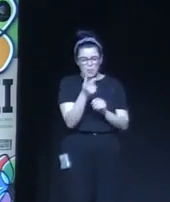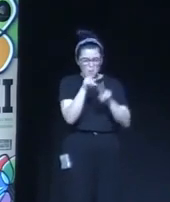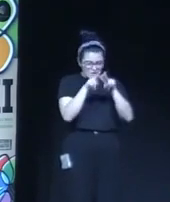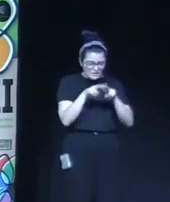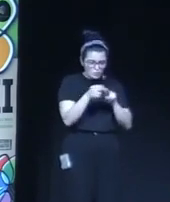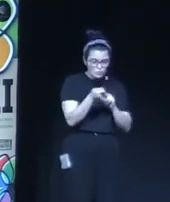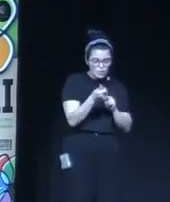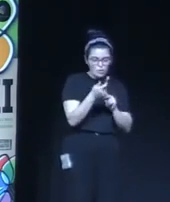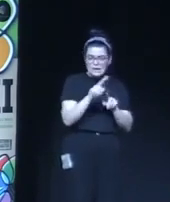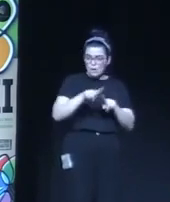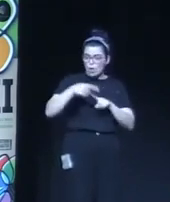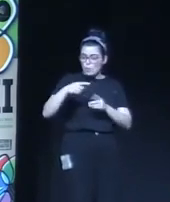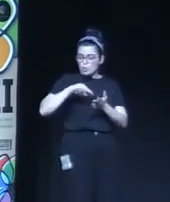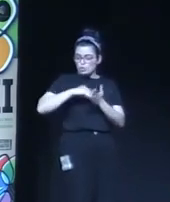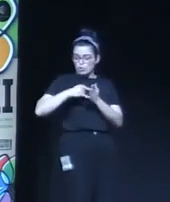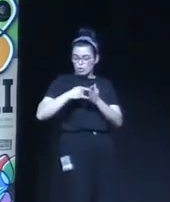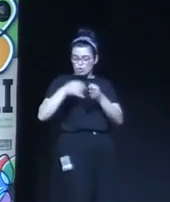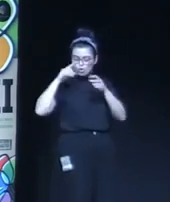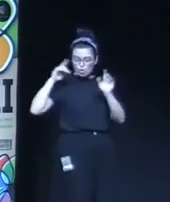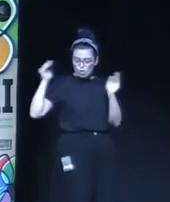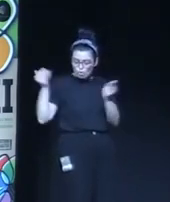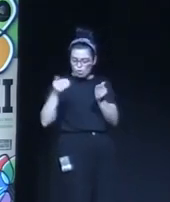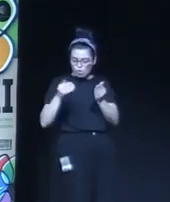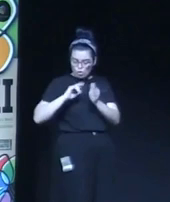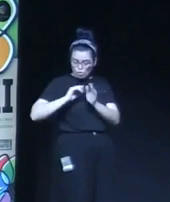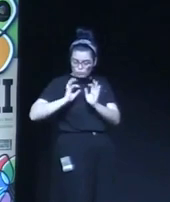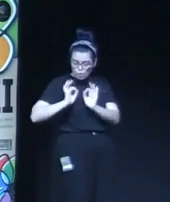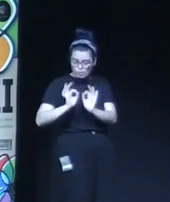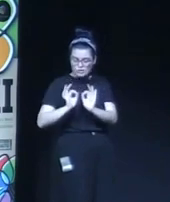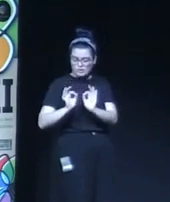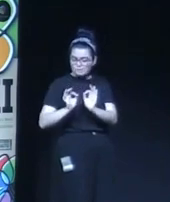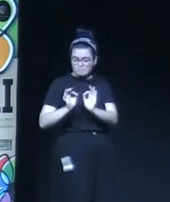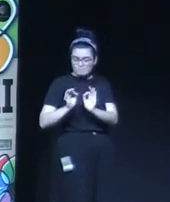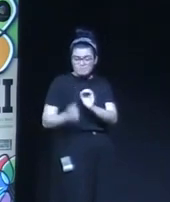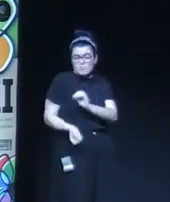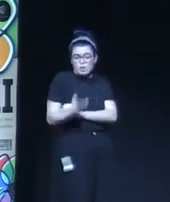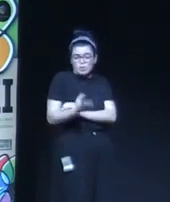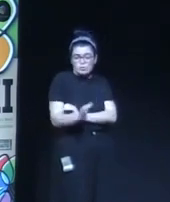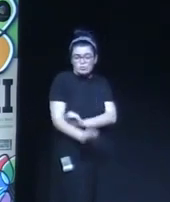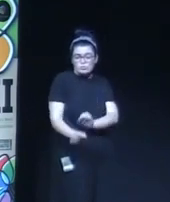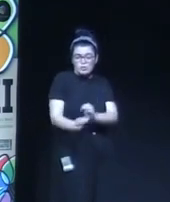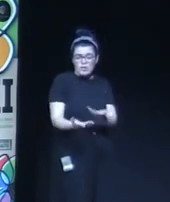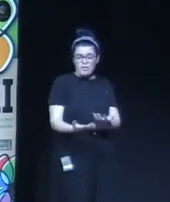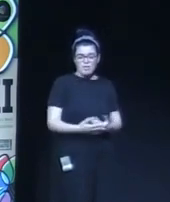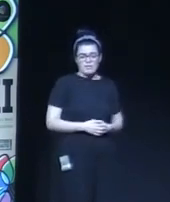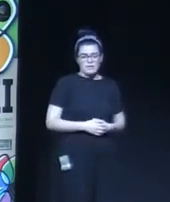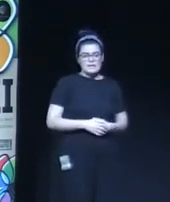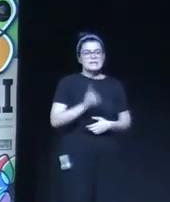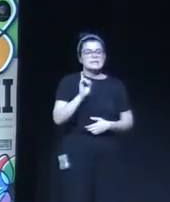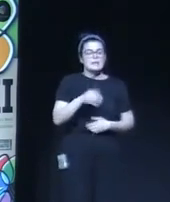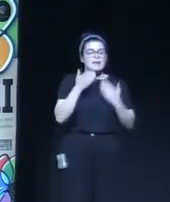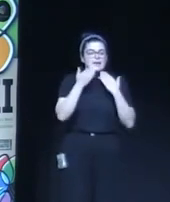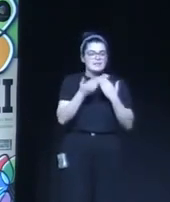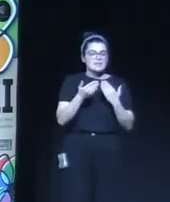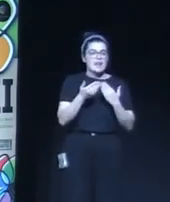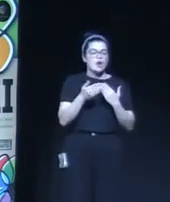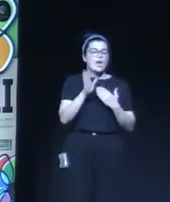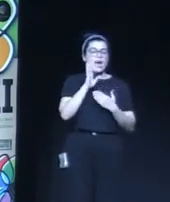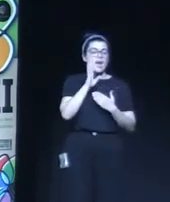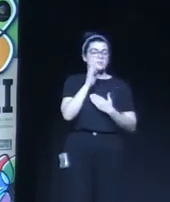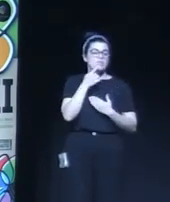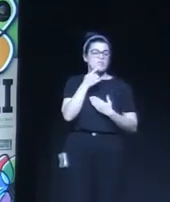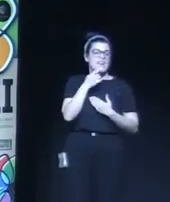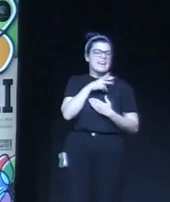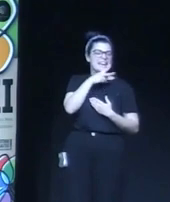concretas para paliar pues, este problema, ¿no? Luego también, por ejemplo, habláis del greenwashing. Y